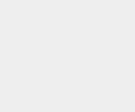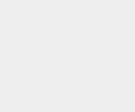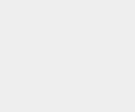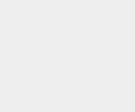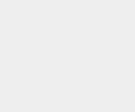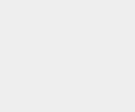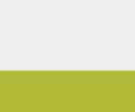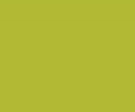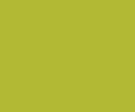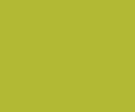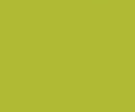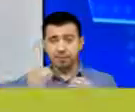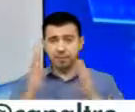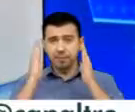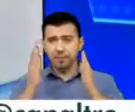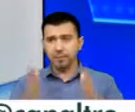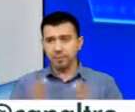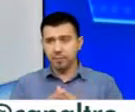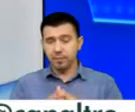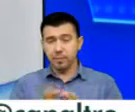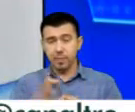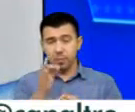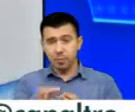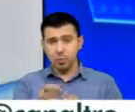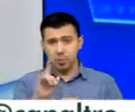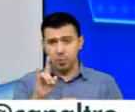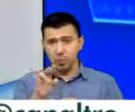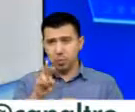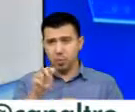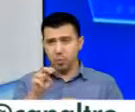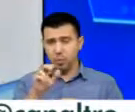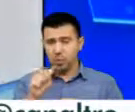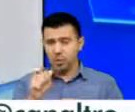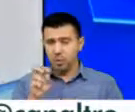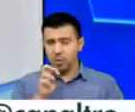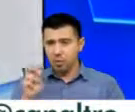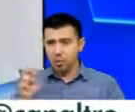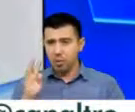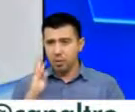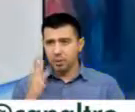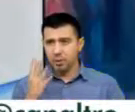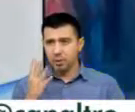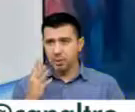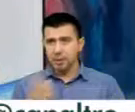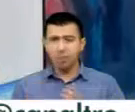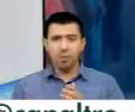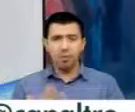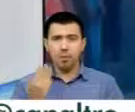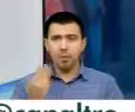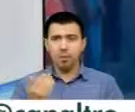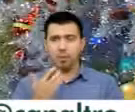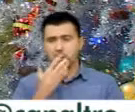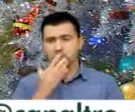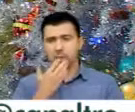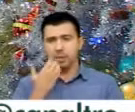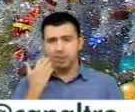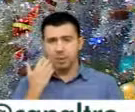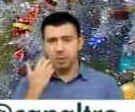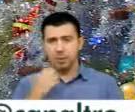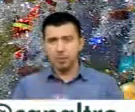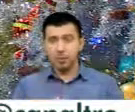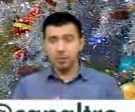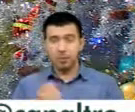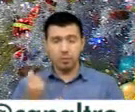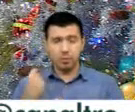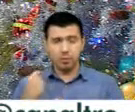con el municipio de durán en el norte de santander se registró un nuevo secuestro en las últimas horas las autoriza